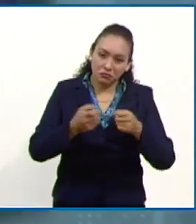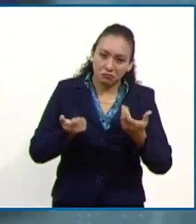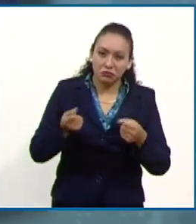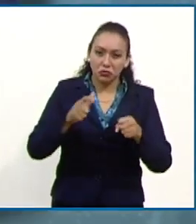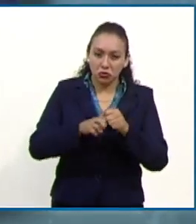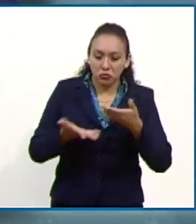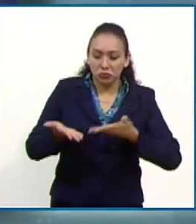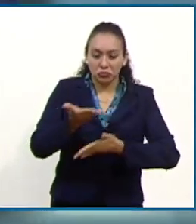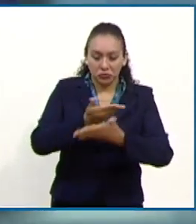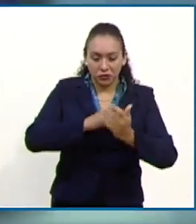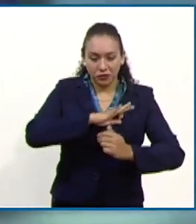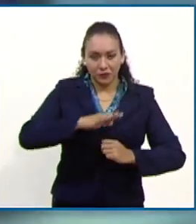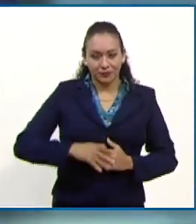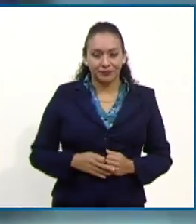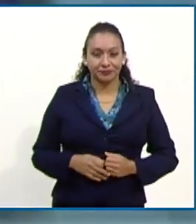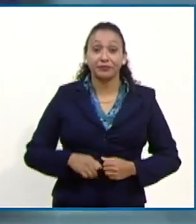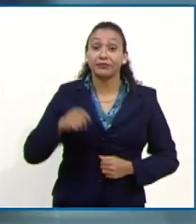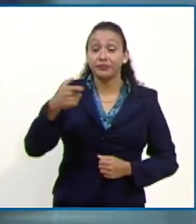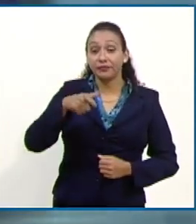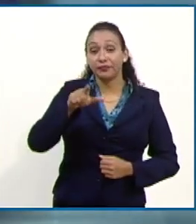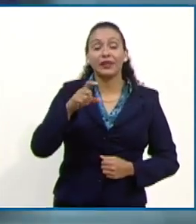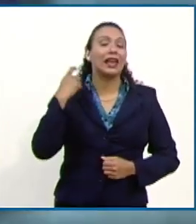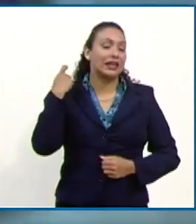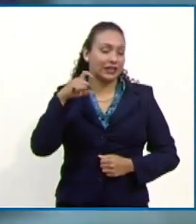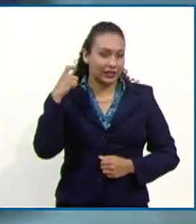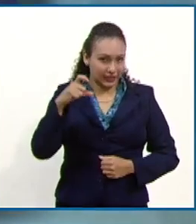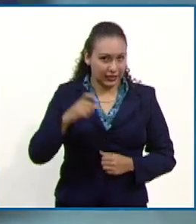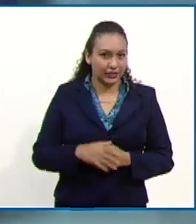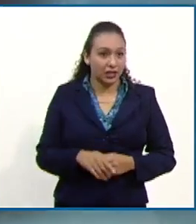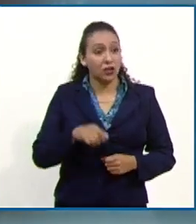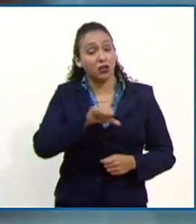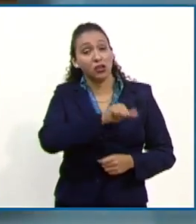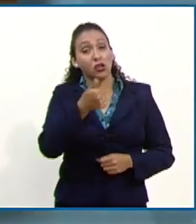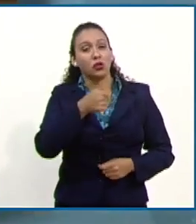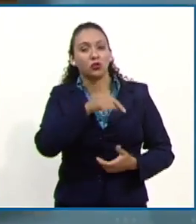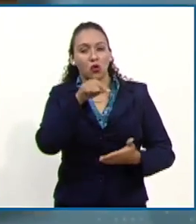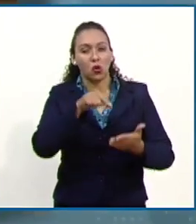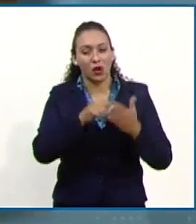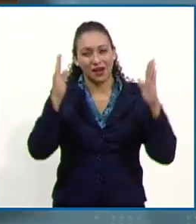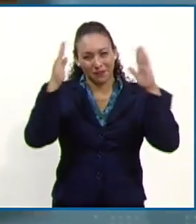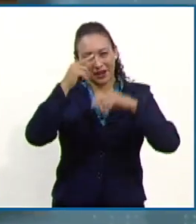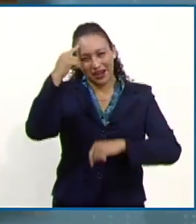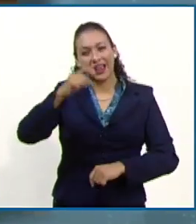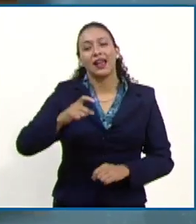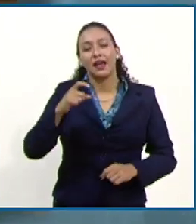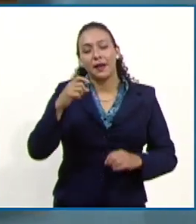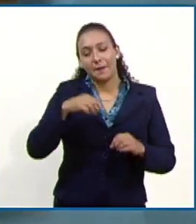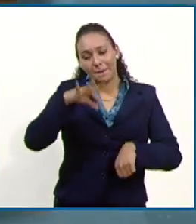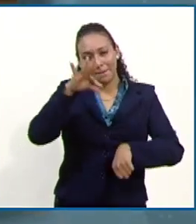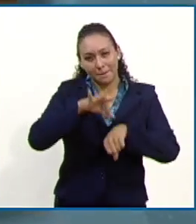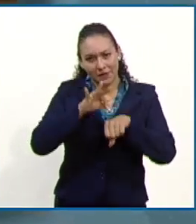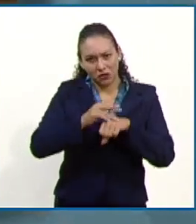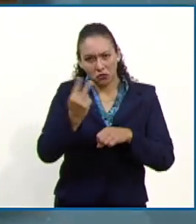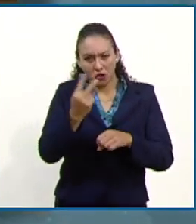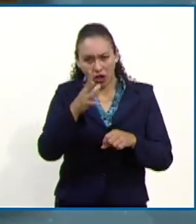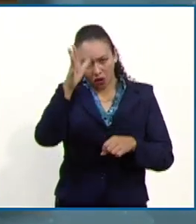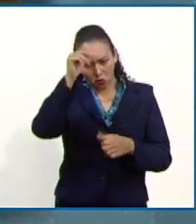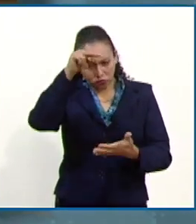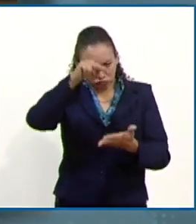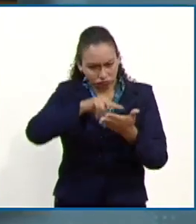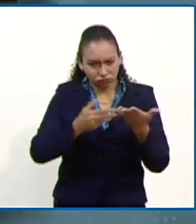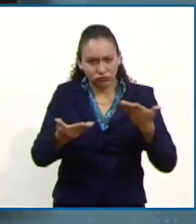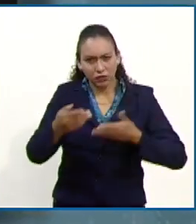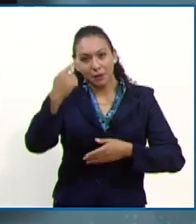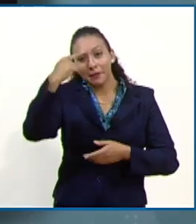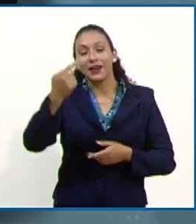El Poder Judicial de Querétaro y la Comisión de Arbitraje Médico del Estado firmaron un convenio de colaboración para que, a través del Centro